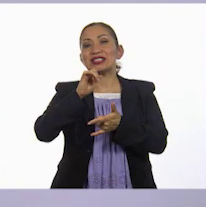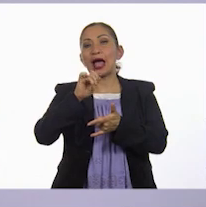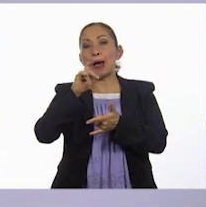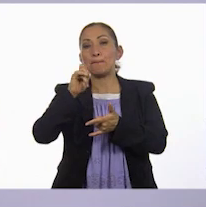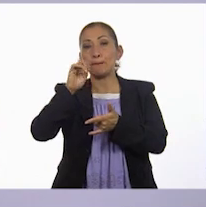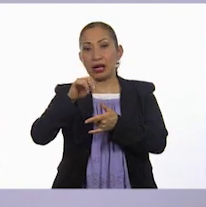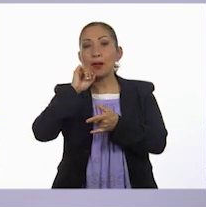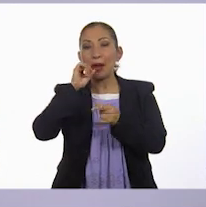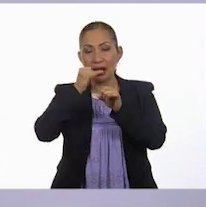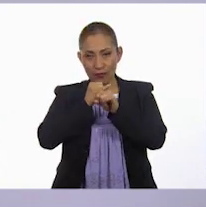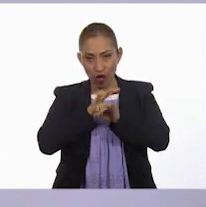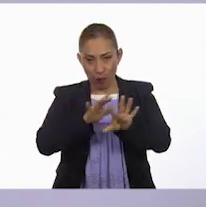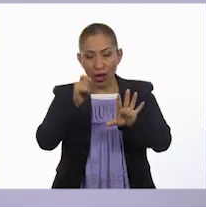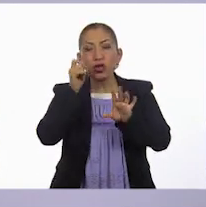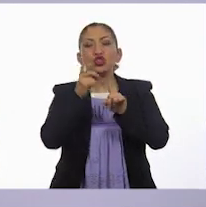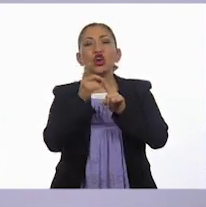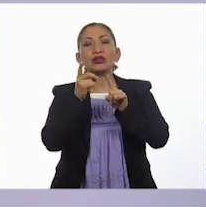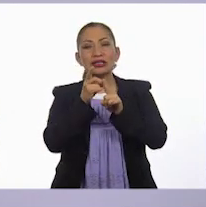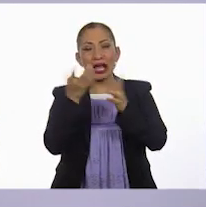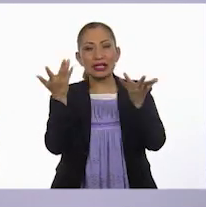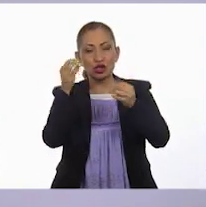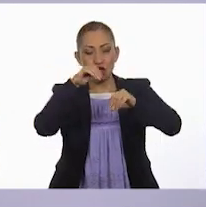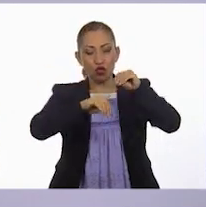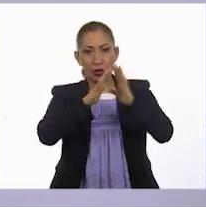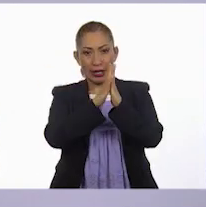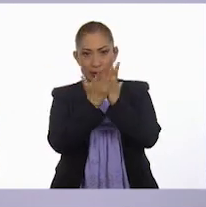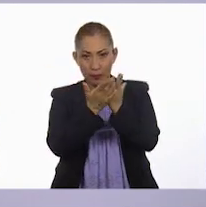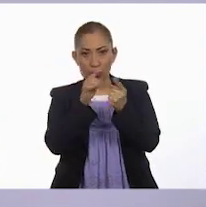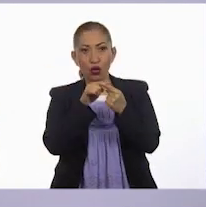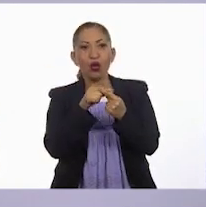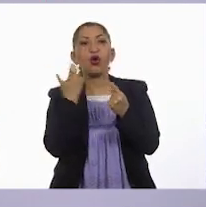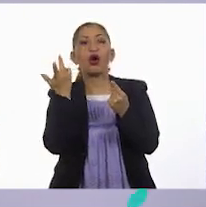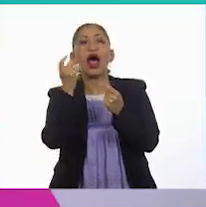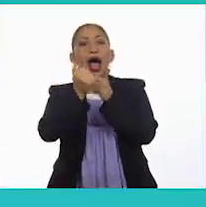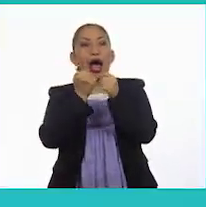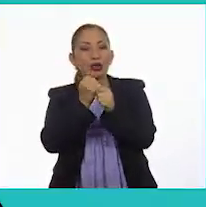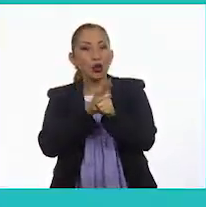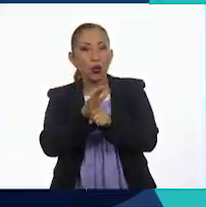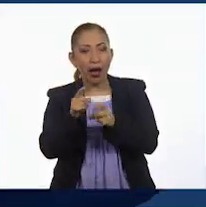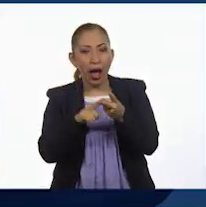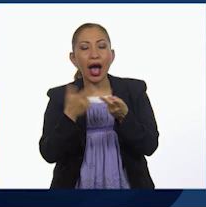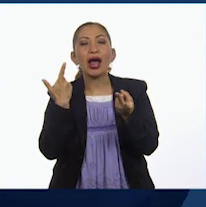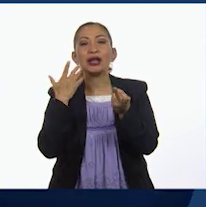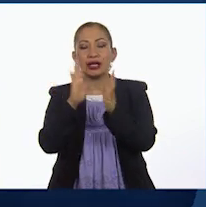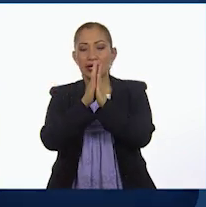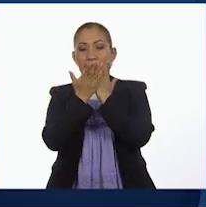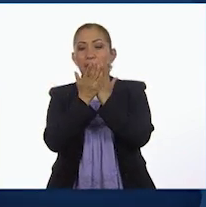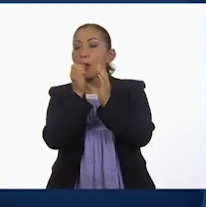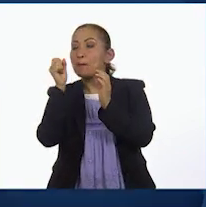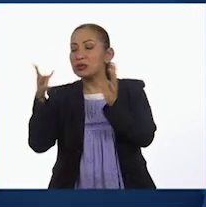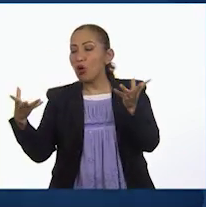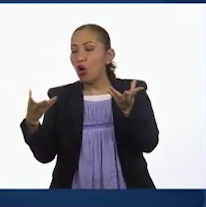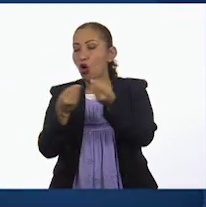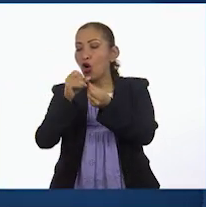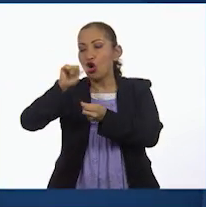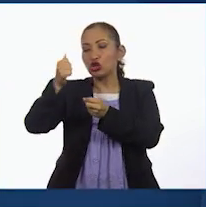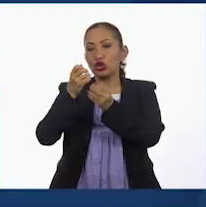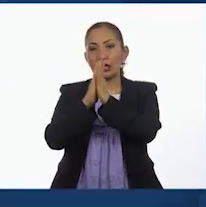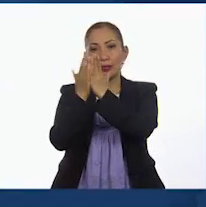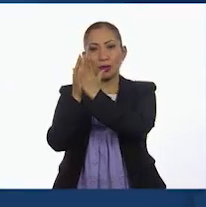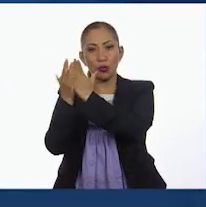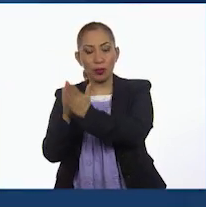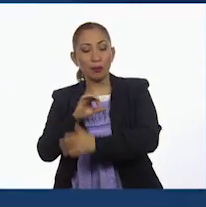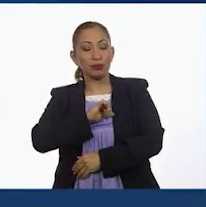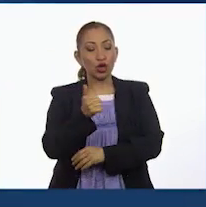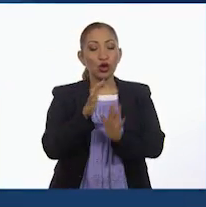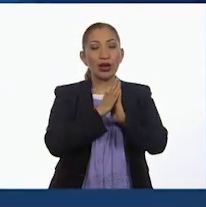también los datos de dónde se hizo, y en qué año y a qué colección pertenece. Y también tenemos el libro